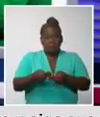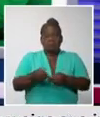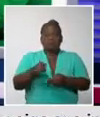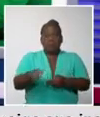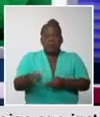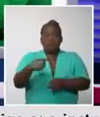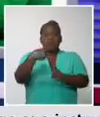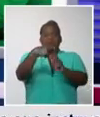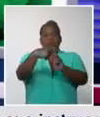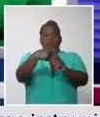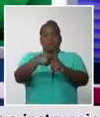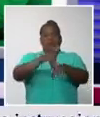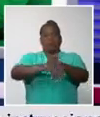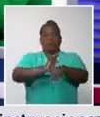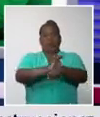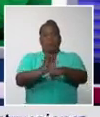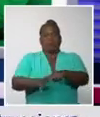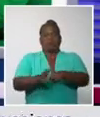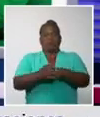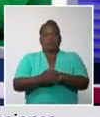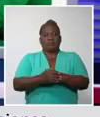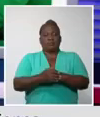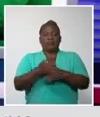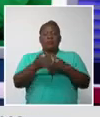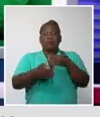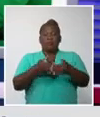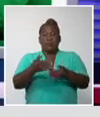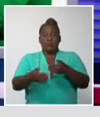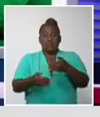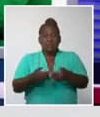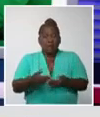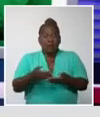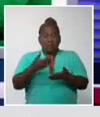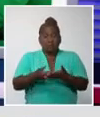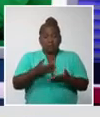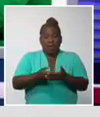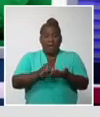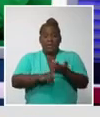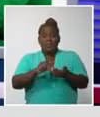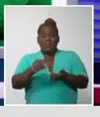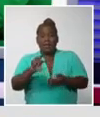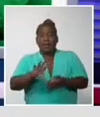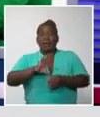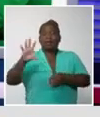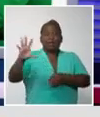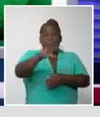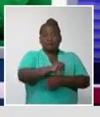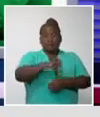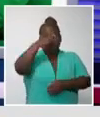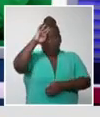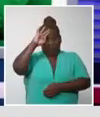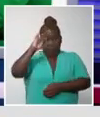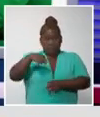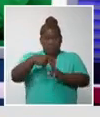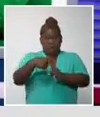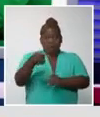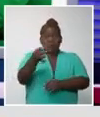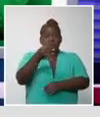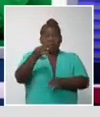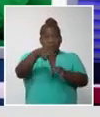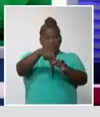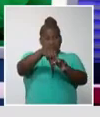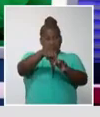positivas a la COVID. Se procesaron muestras de todos los territorios, incluyendo el municipio especial Isla de la